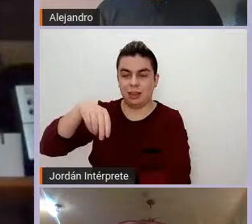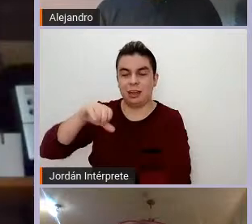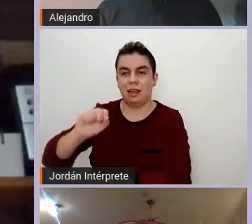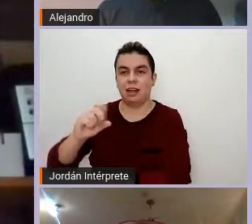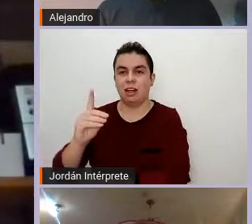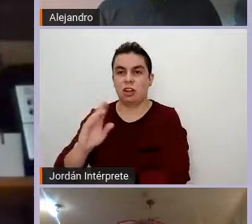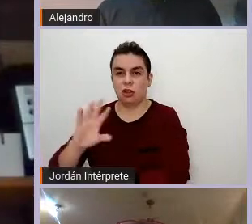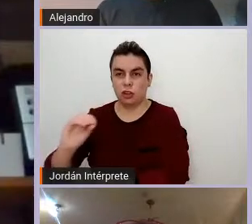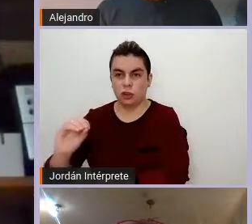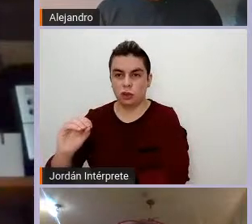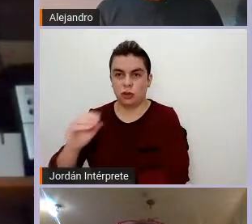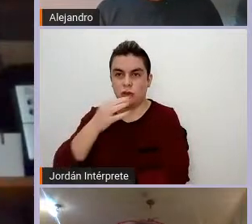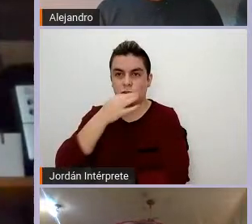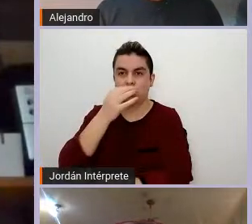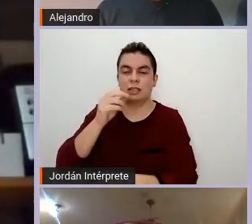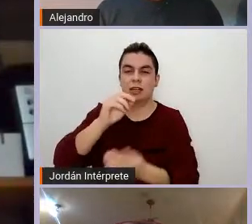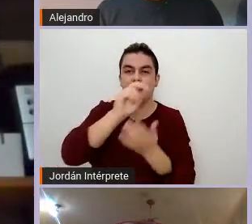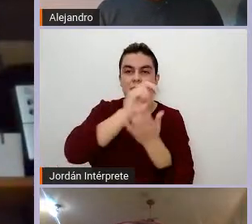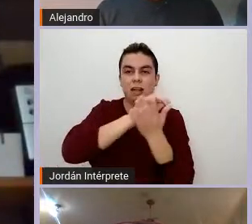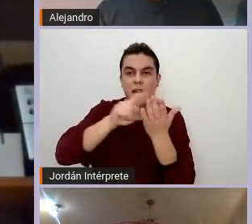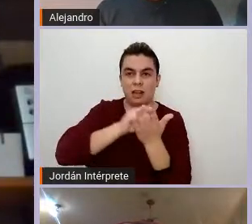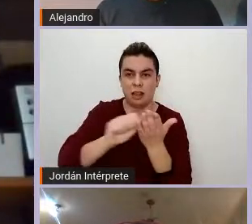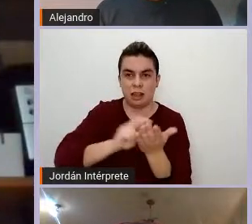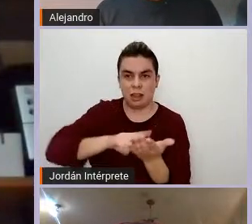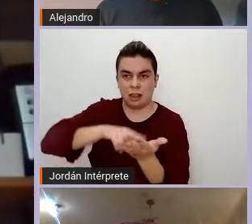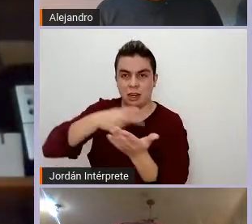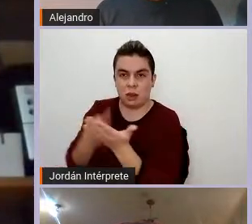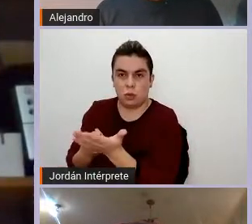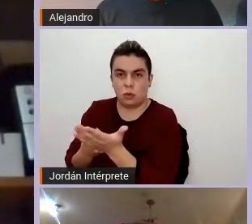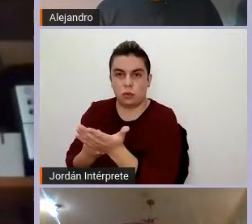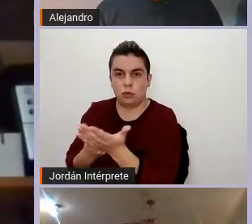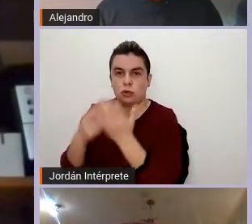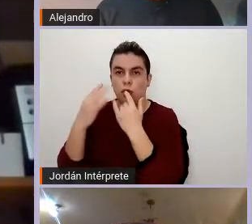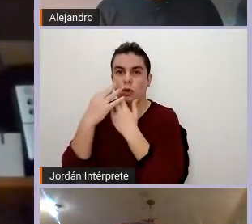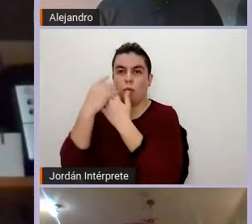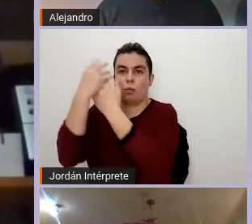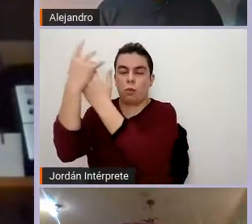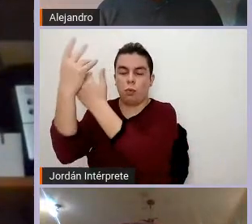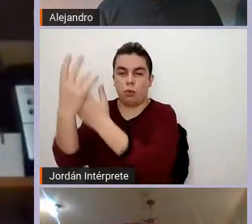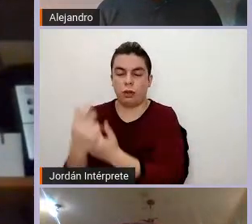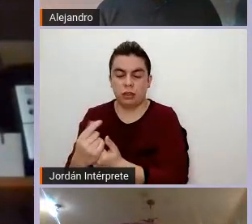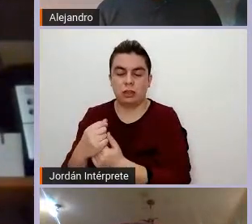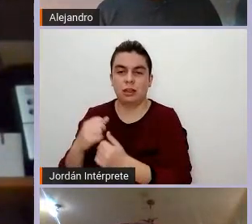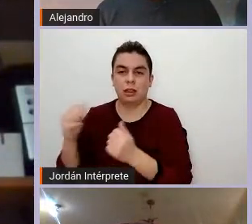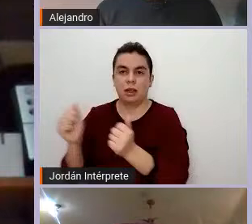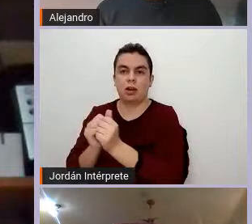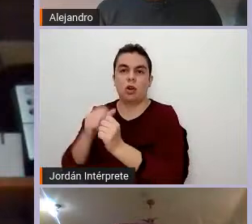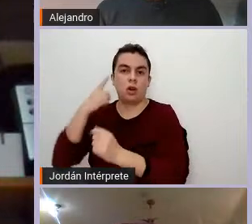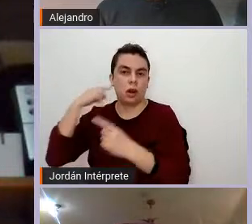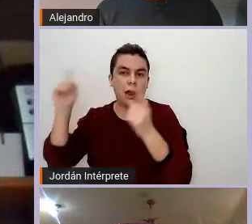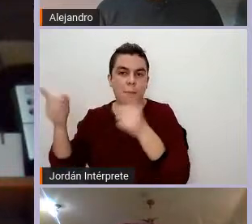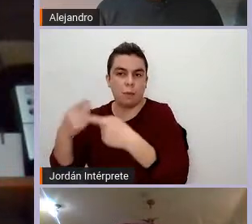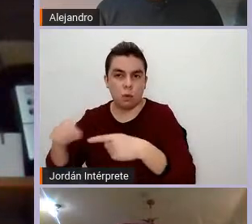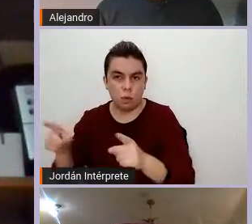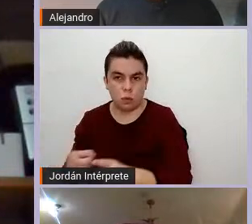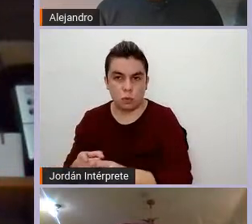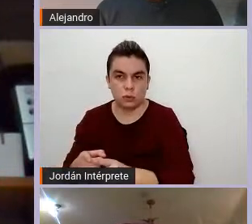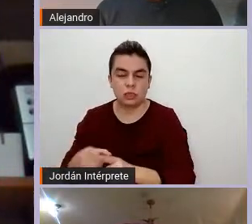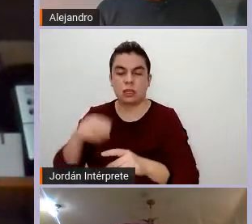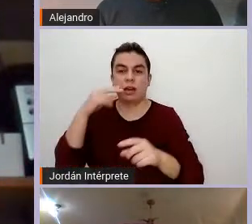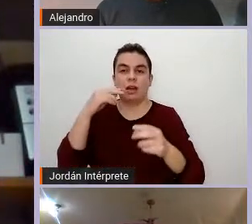poética, analizando las relaciones entre la música, la poesía y el arte visual de Violeta Parra, su tesis